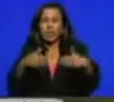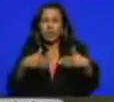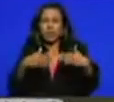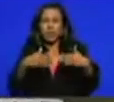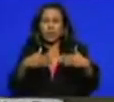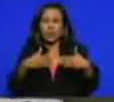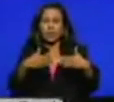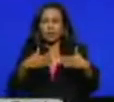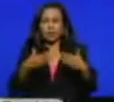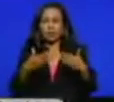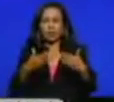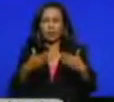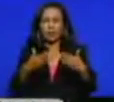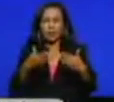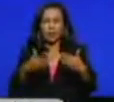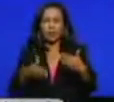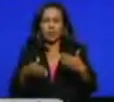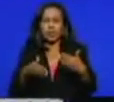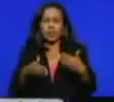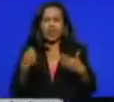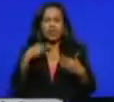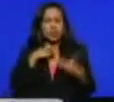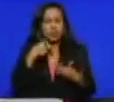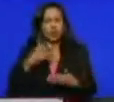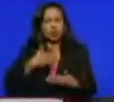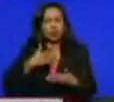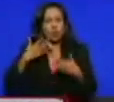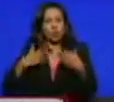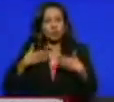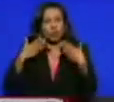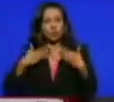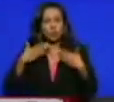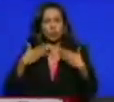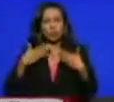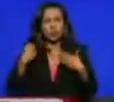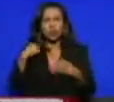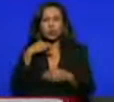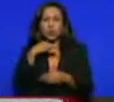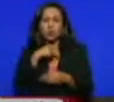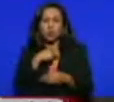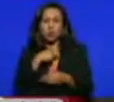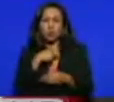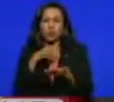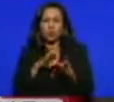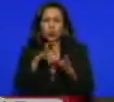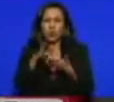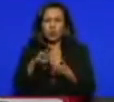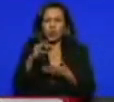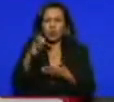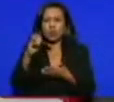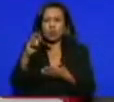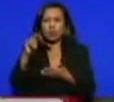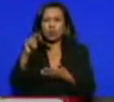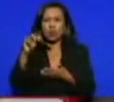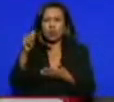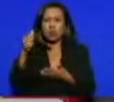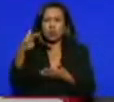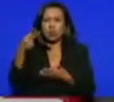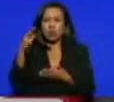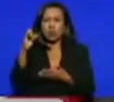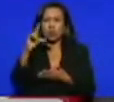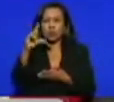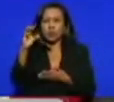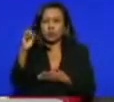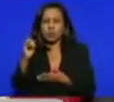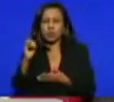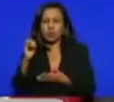entrenadores de tenis de mesa aquí. Por eso estamos contentos. Para nosotros, el pueblo de Monagrillo, yo creo que es algo muy beneficioso porque tenemos